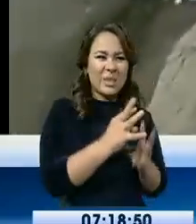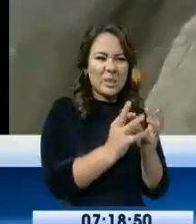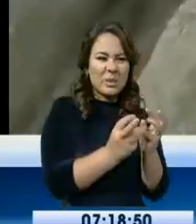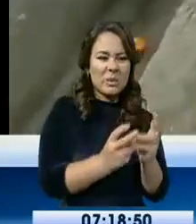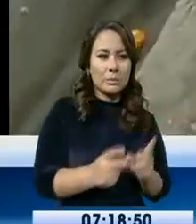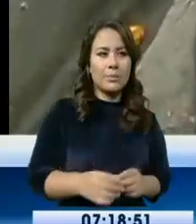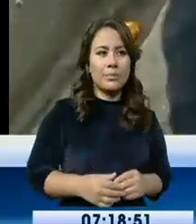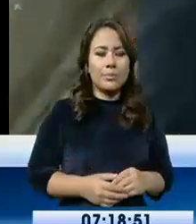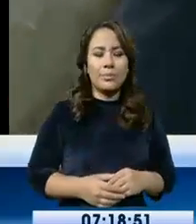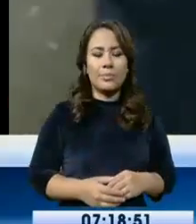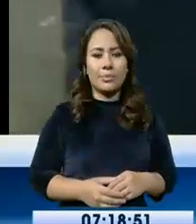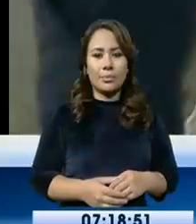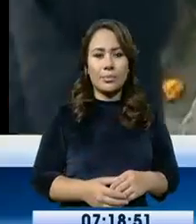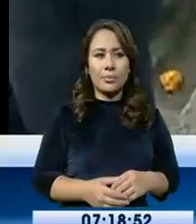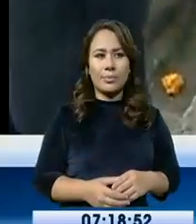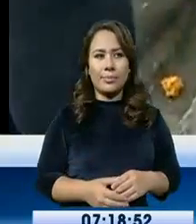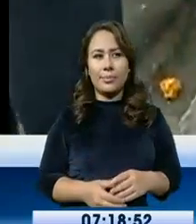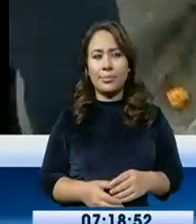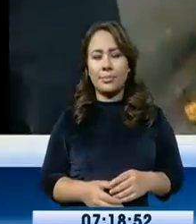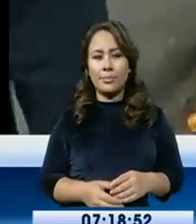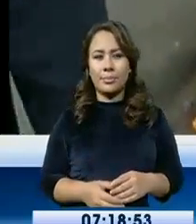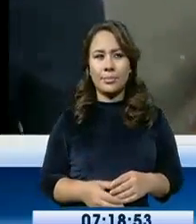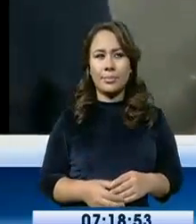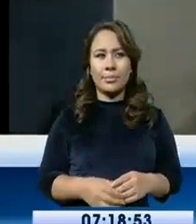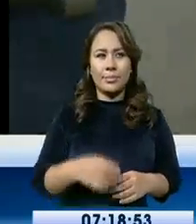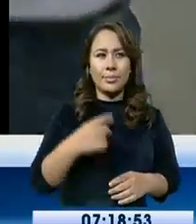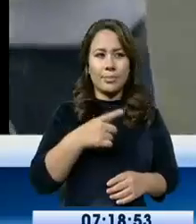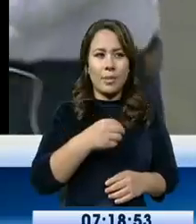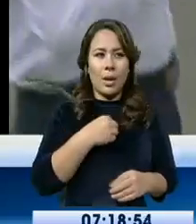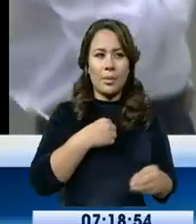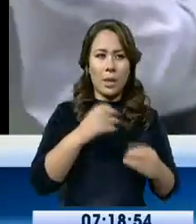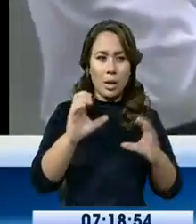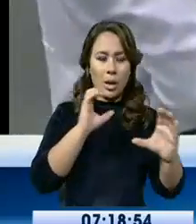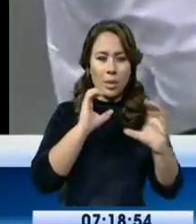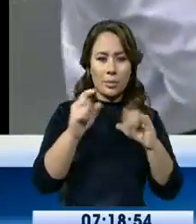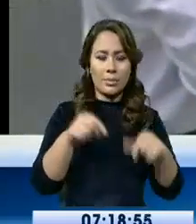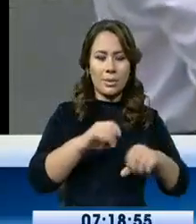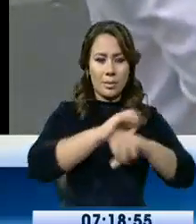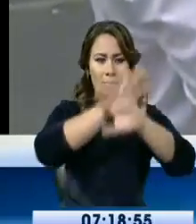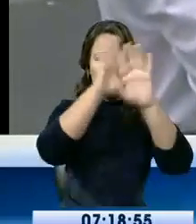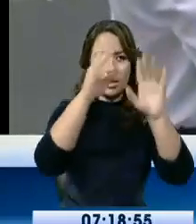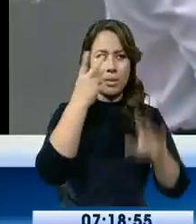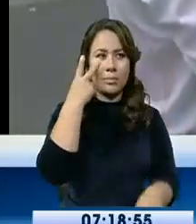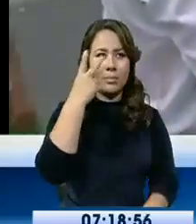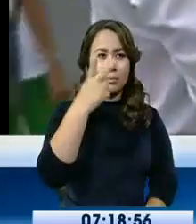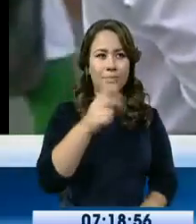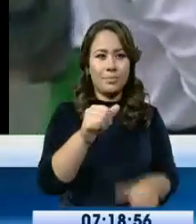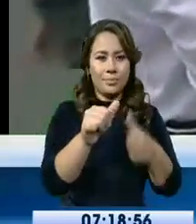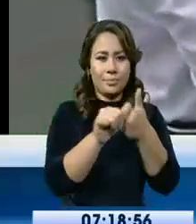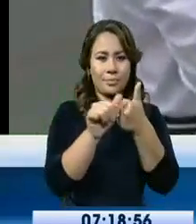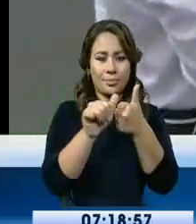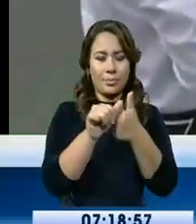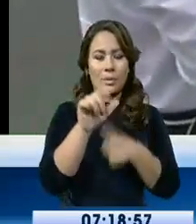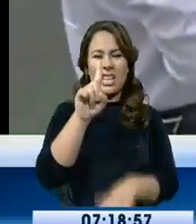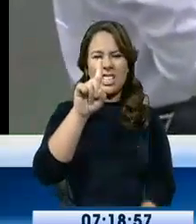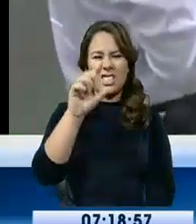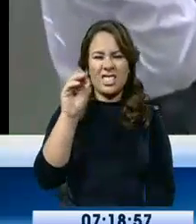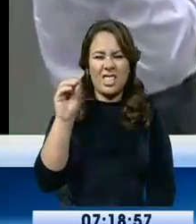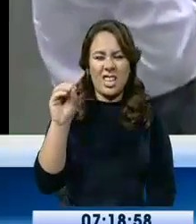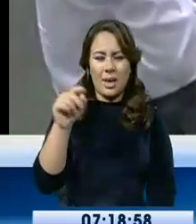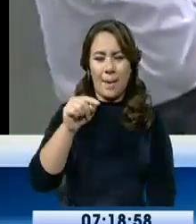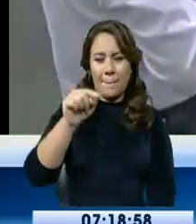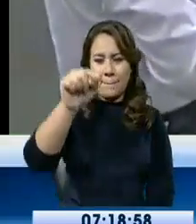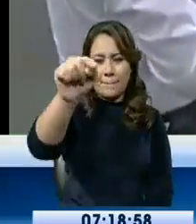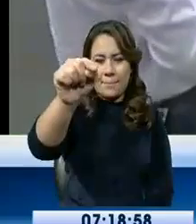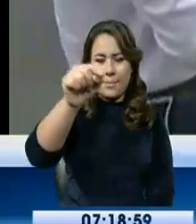lo que señalaban los señores, las personas con quienes hemos dialogado la mañana de hoy. Miren, a escasos 100 metros, considero yo, o